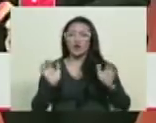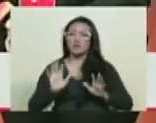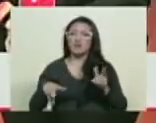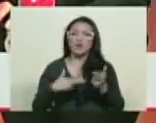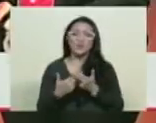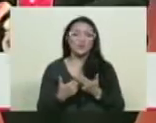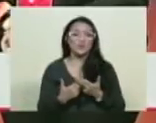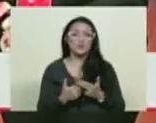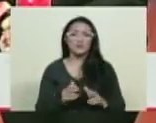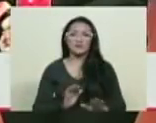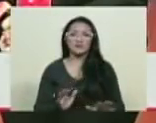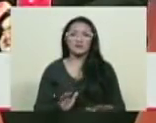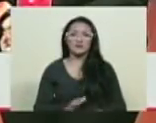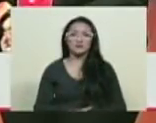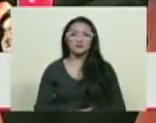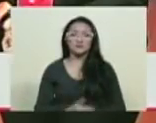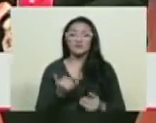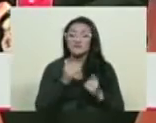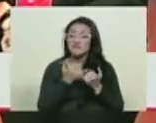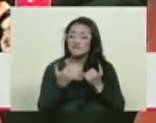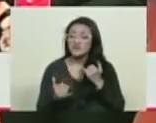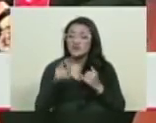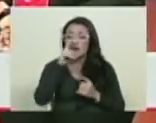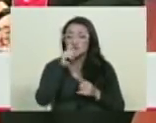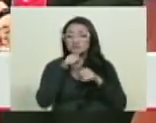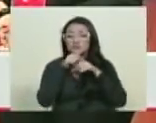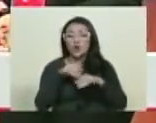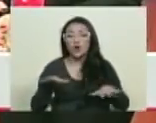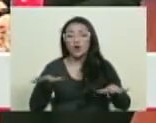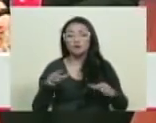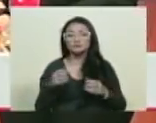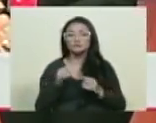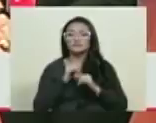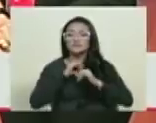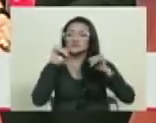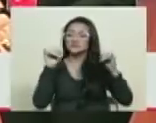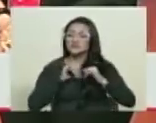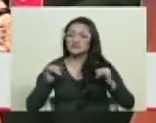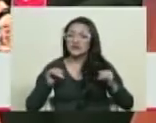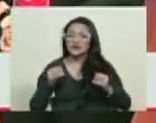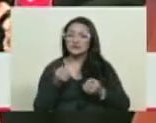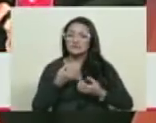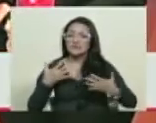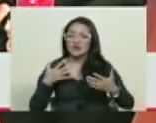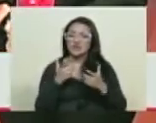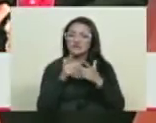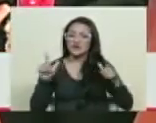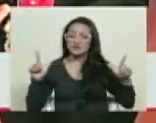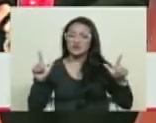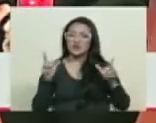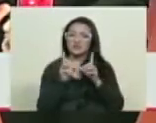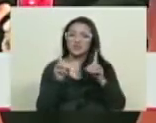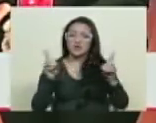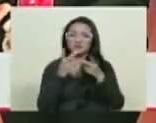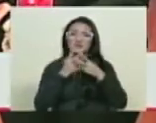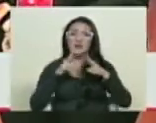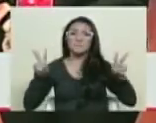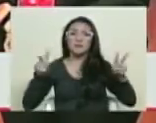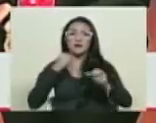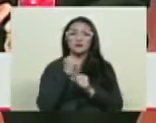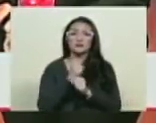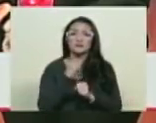finalizando este año 2017 es maravilloso en un mensaje de libertad de democracia de recuperación de paz de